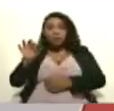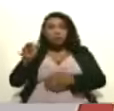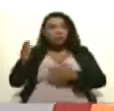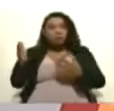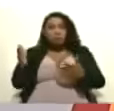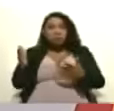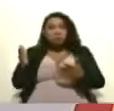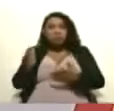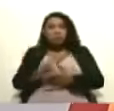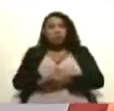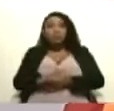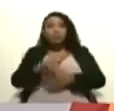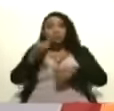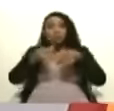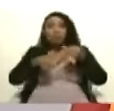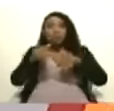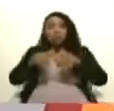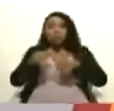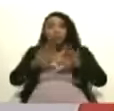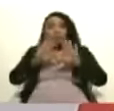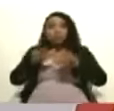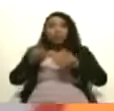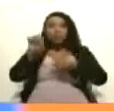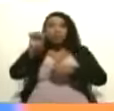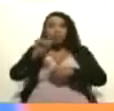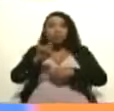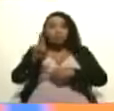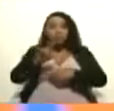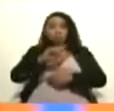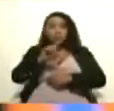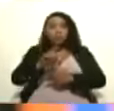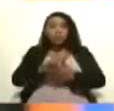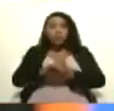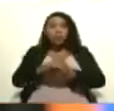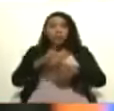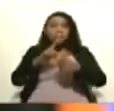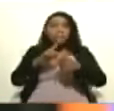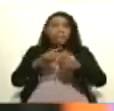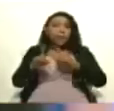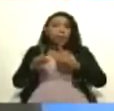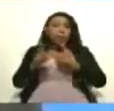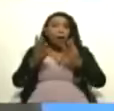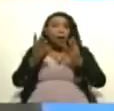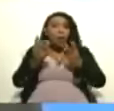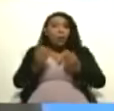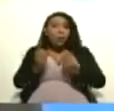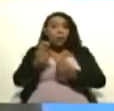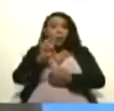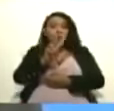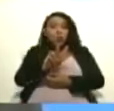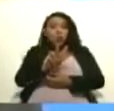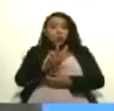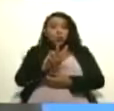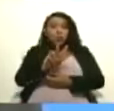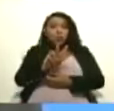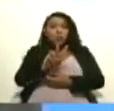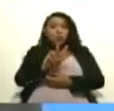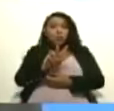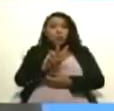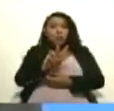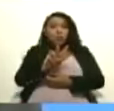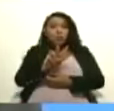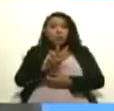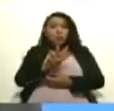eh votos favorables al Sí en esa pregunta pero la pregunta número dos que se